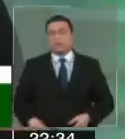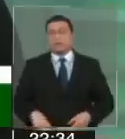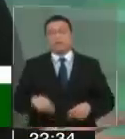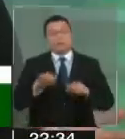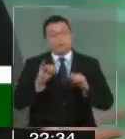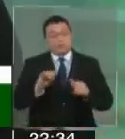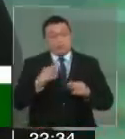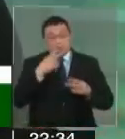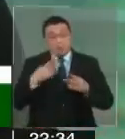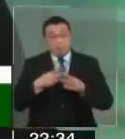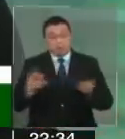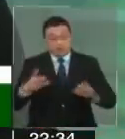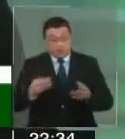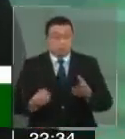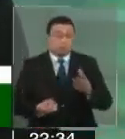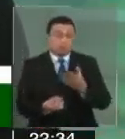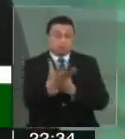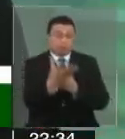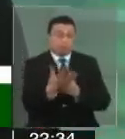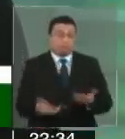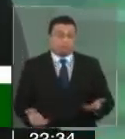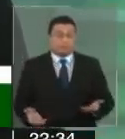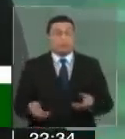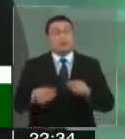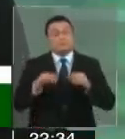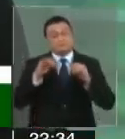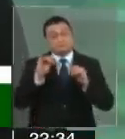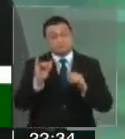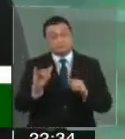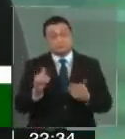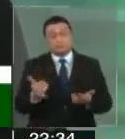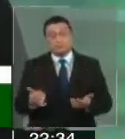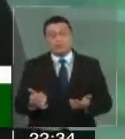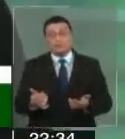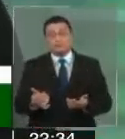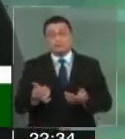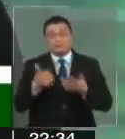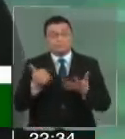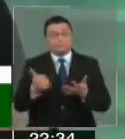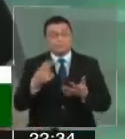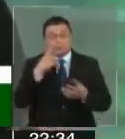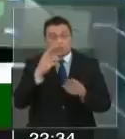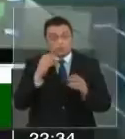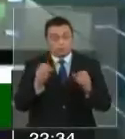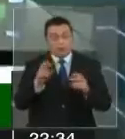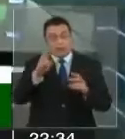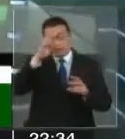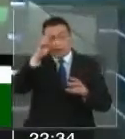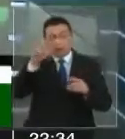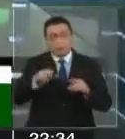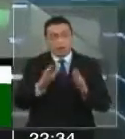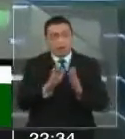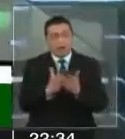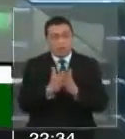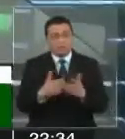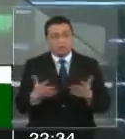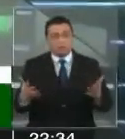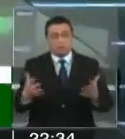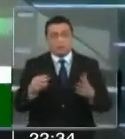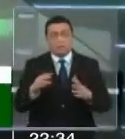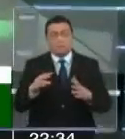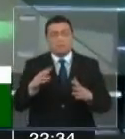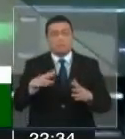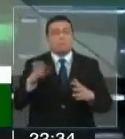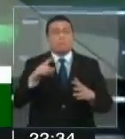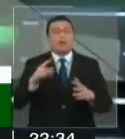Y lo publiqué y fue como insólito lo que empezó a pasar con este libro, en que más allá